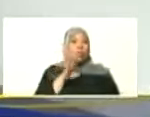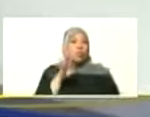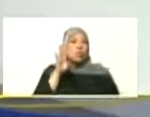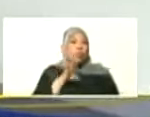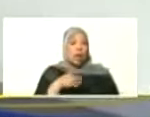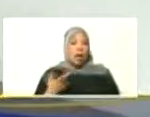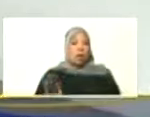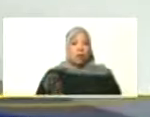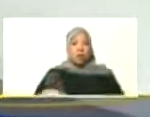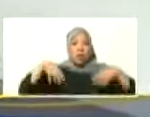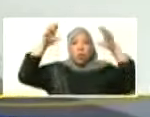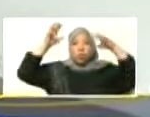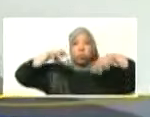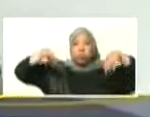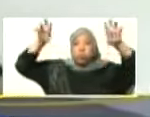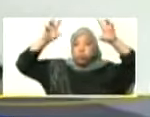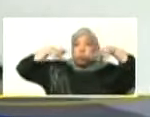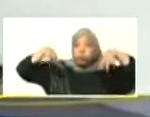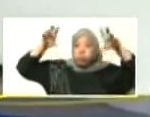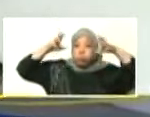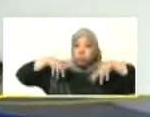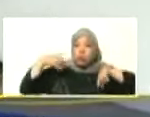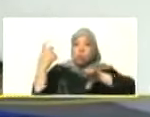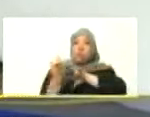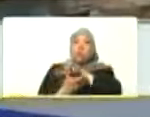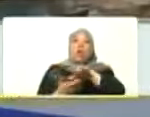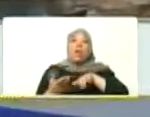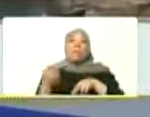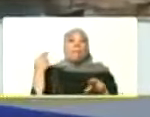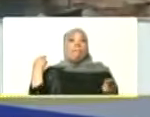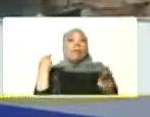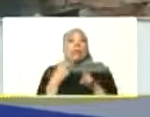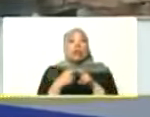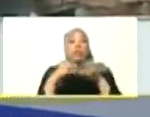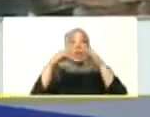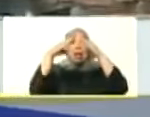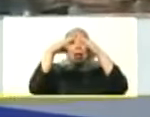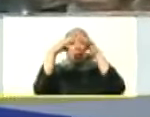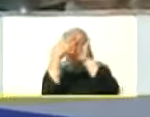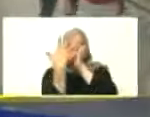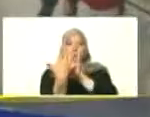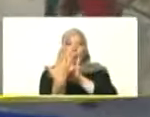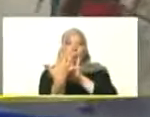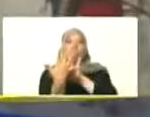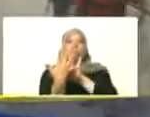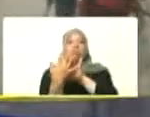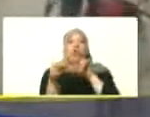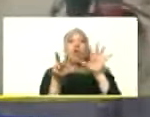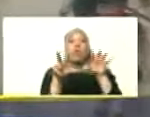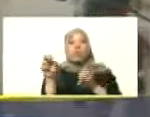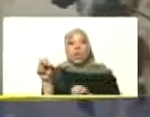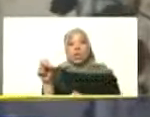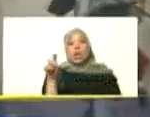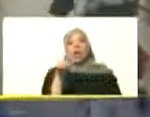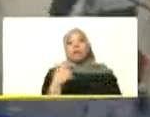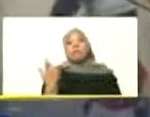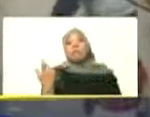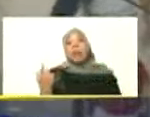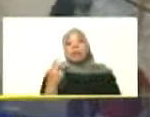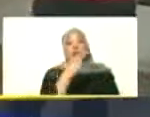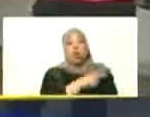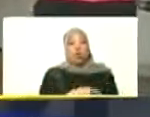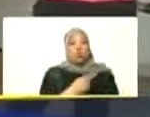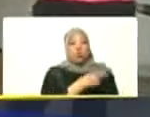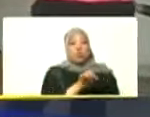lluvias, de 80 viviendas que tienen problemas de riesgo, ya las vamos a atender inmediatamente, y nos hablaron de los dos módulos de salud,